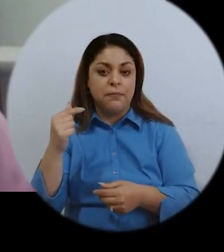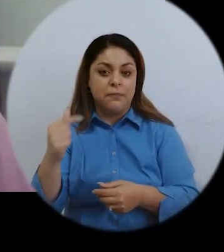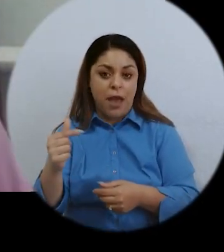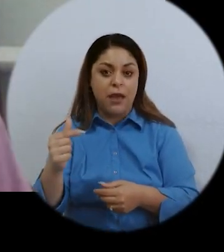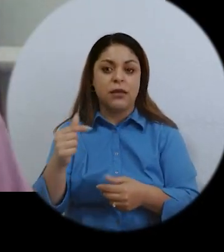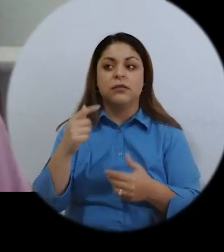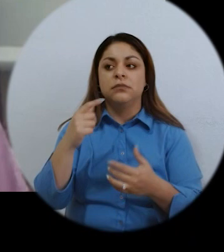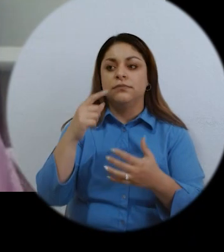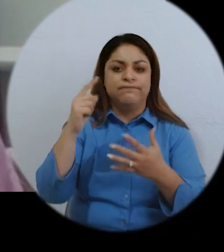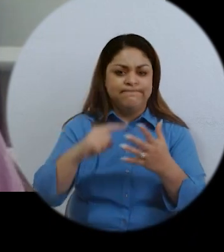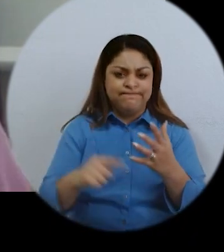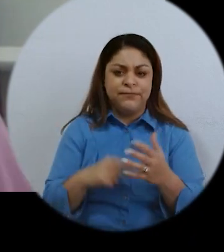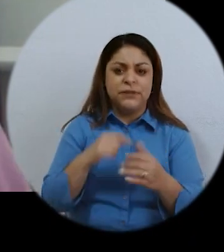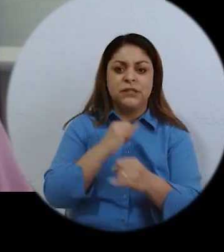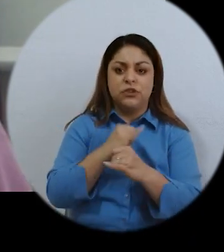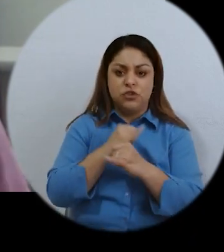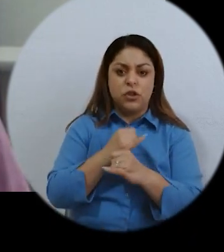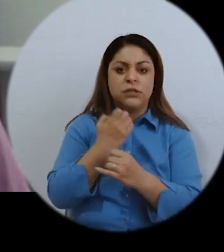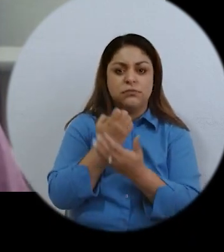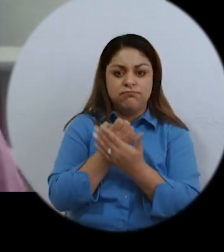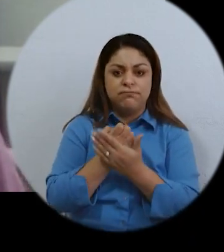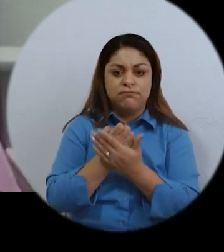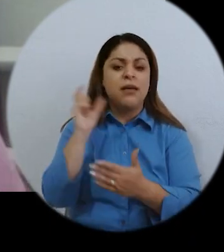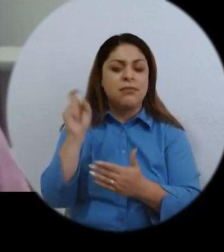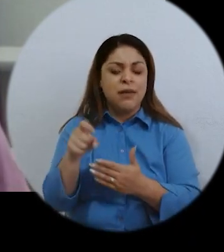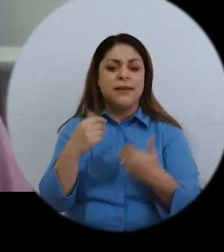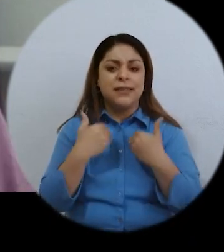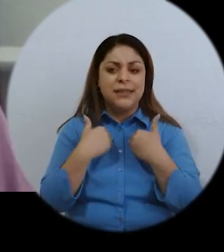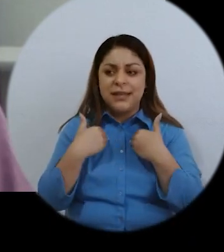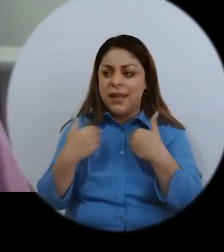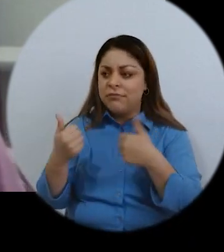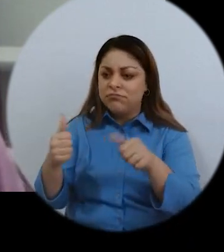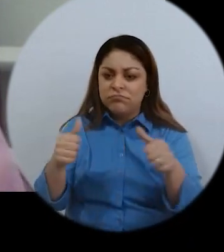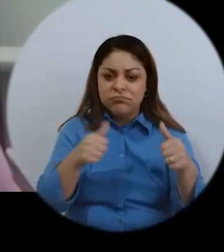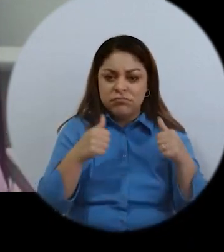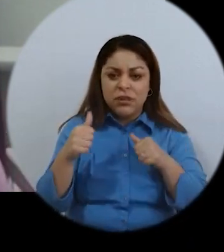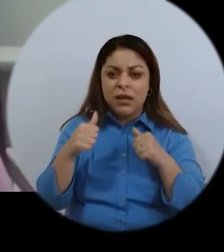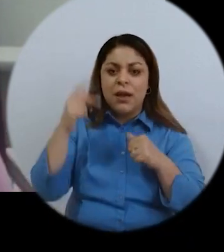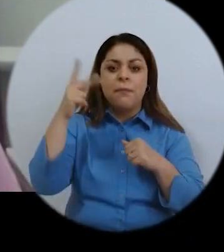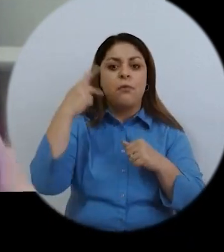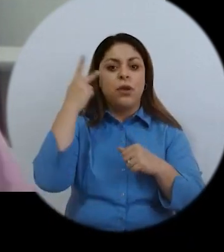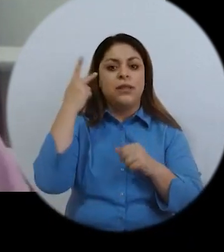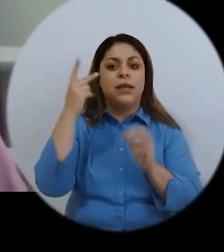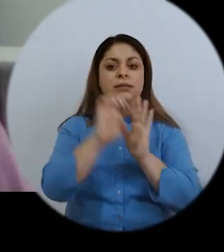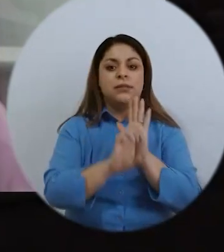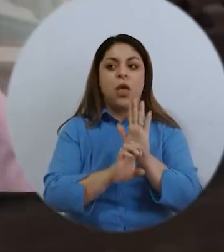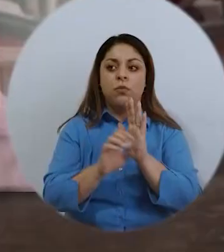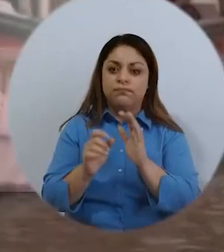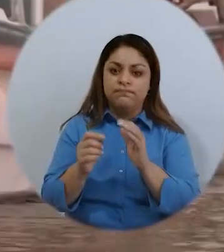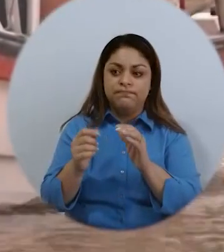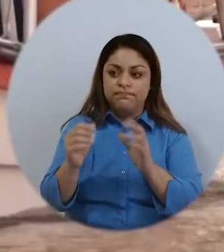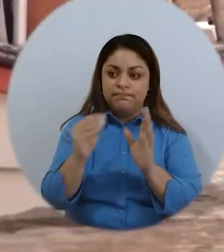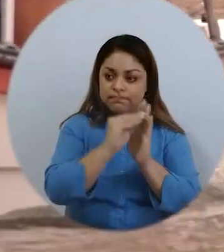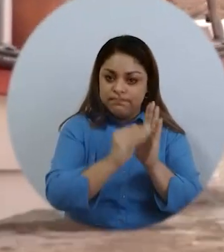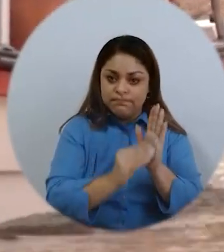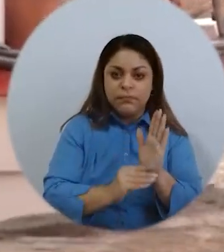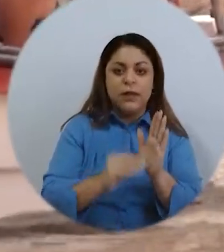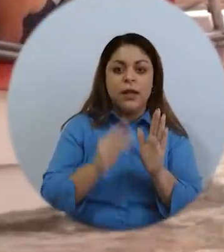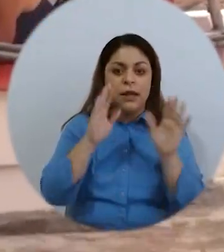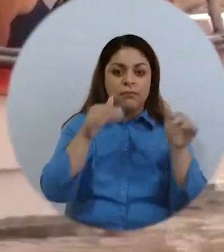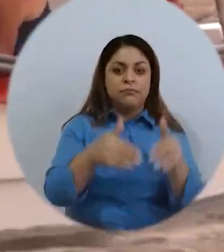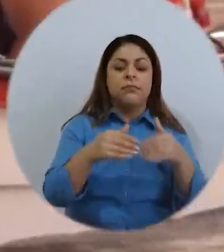grandes instituciones económicas, tienen que tener una gran conversación para crear políticas de Estado con visión territorial enfocada en la